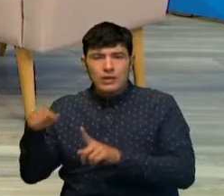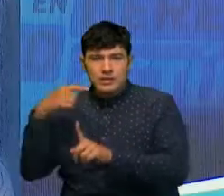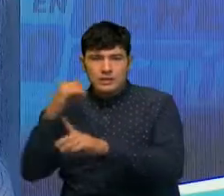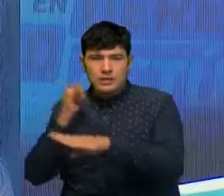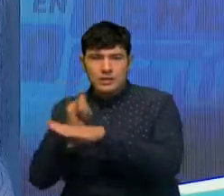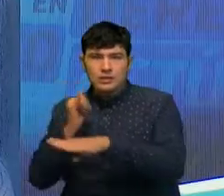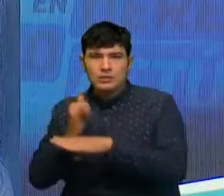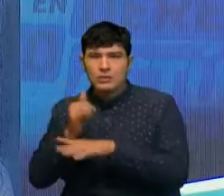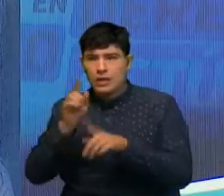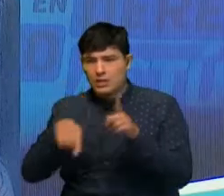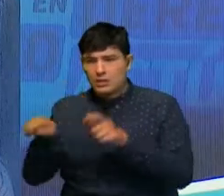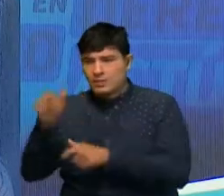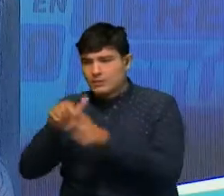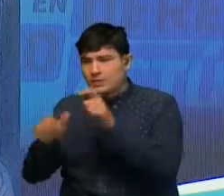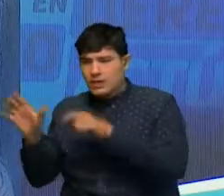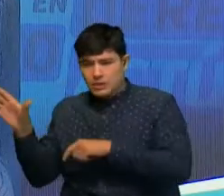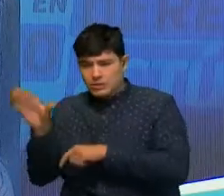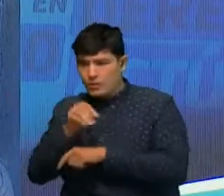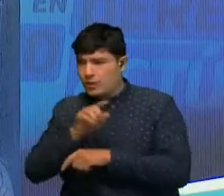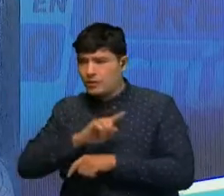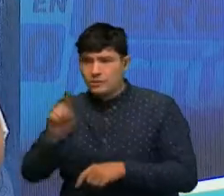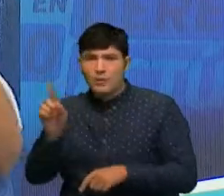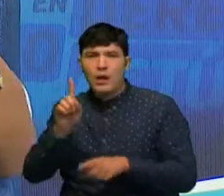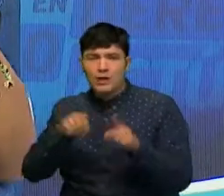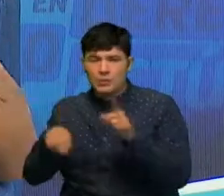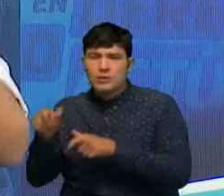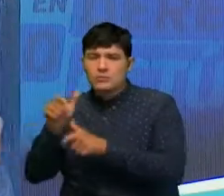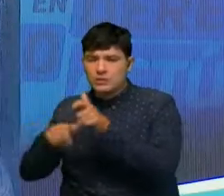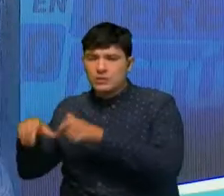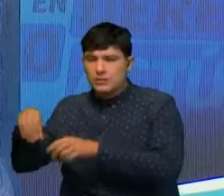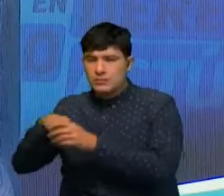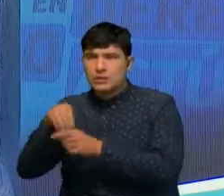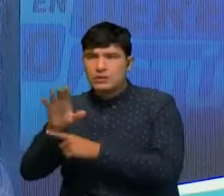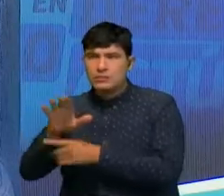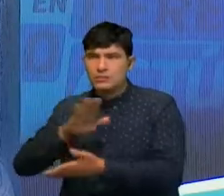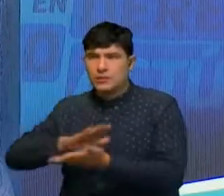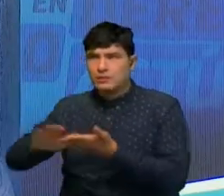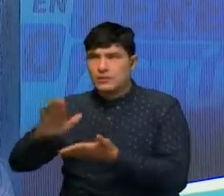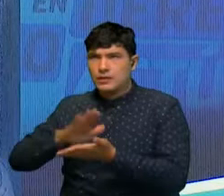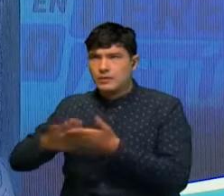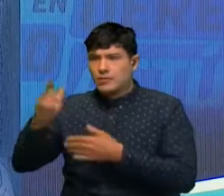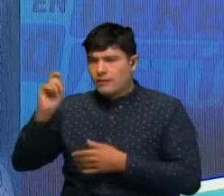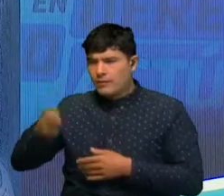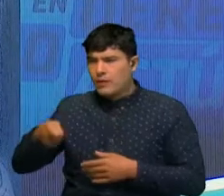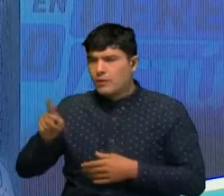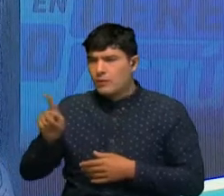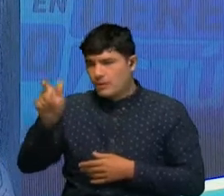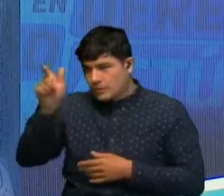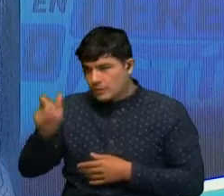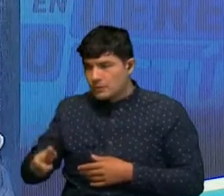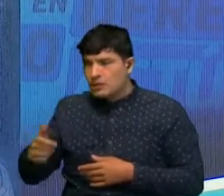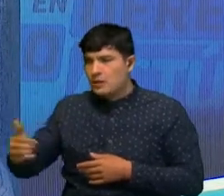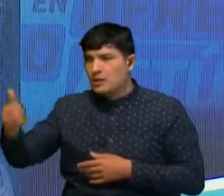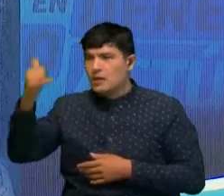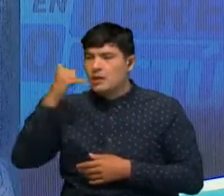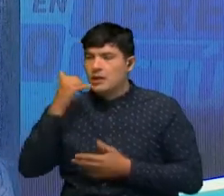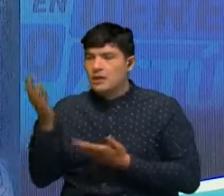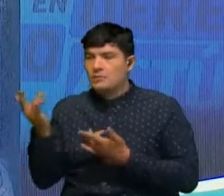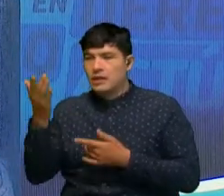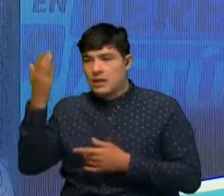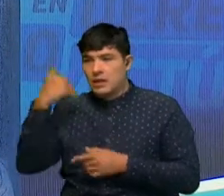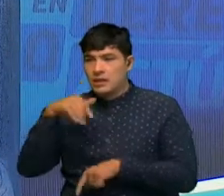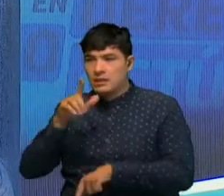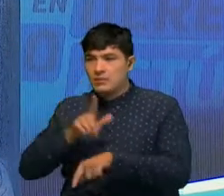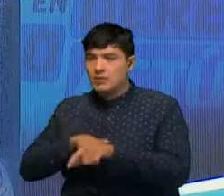algunas personas, no son todas. Sí, no son todas las que están en ese... Instituciones... Permítame, abogado, vamos a recibir a una persona que está en línea, nos está esperando ya hace un